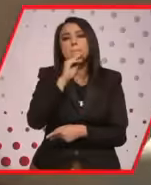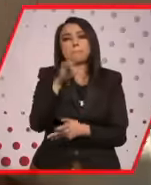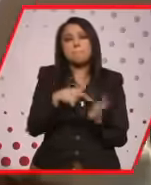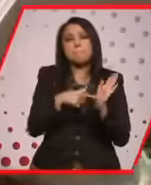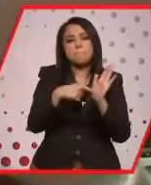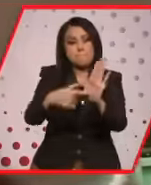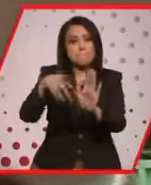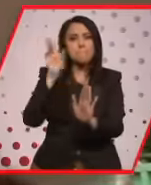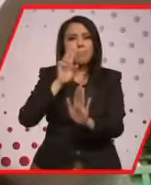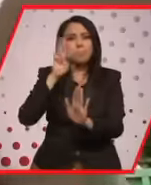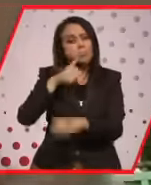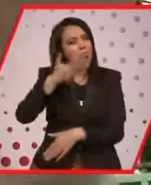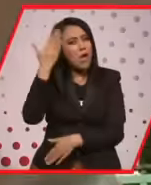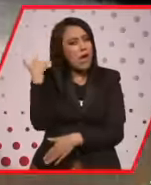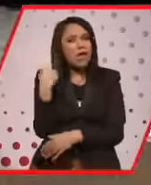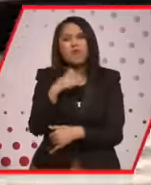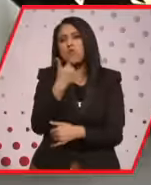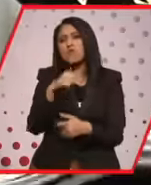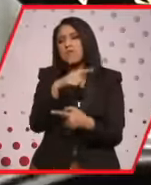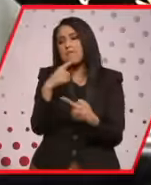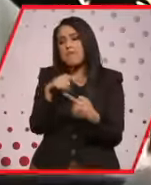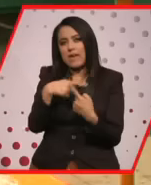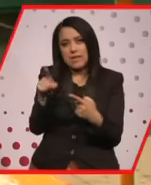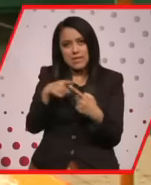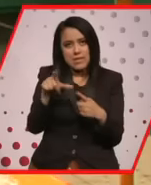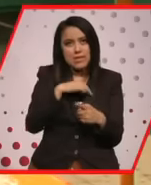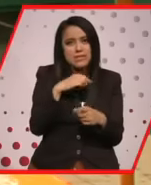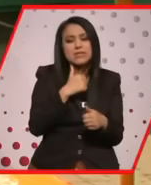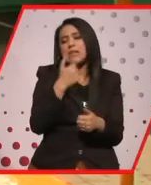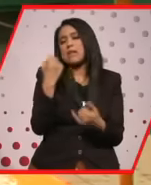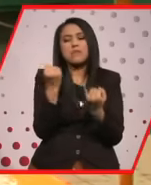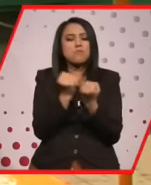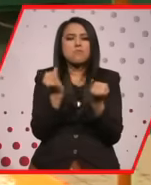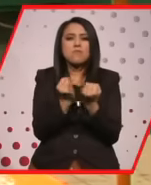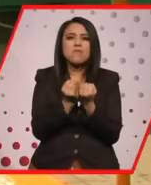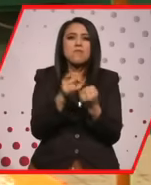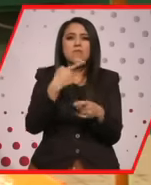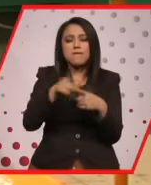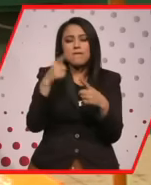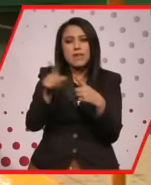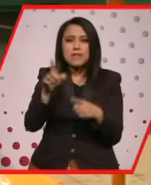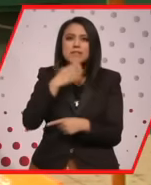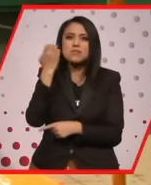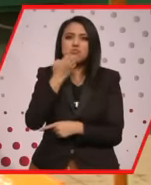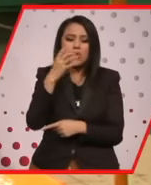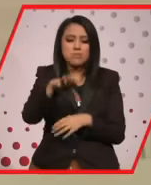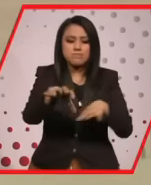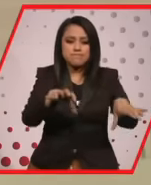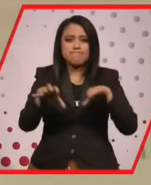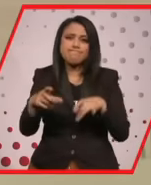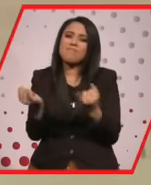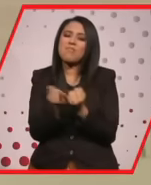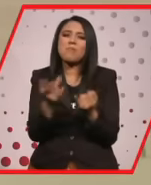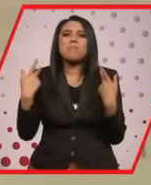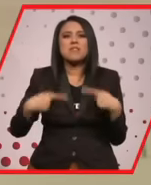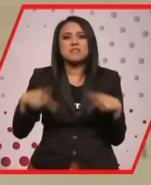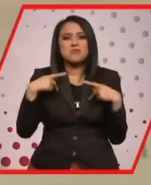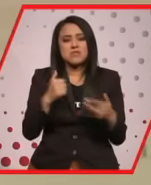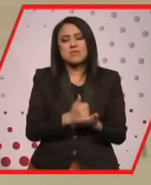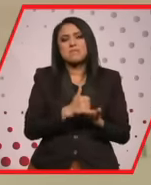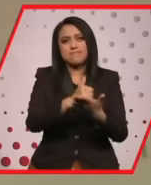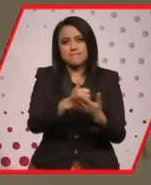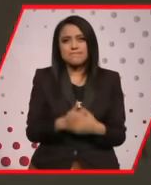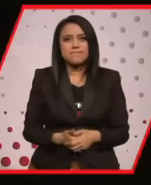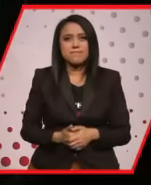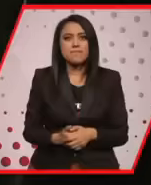los antecedentes que tiene en otros planteles junto con su comitiva. Donde ellos comprueban los malos manejos económicos,